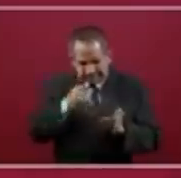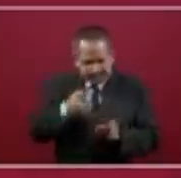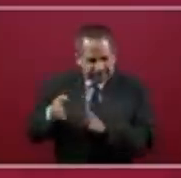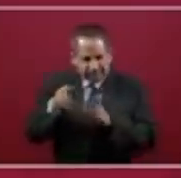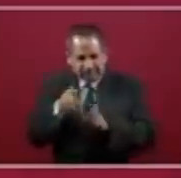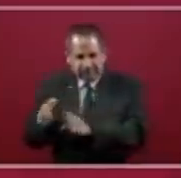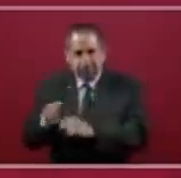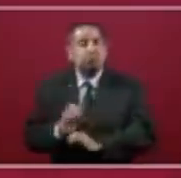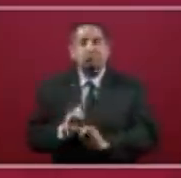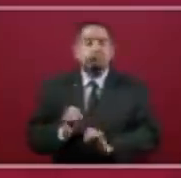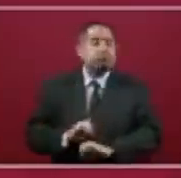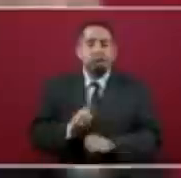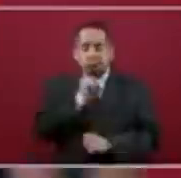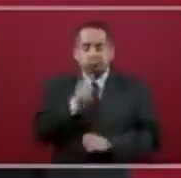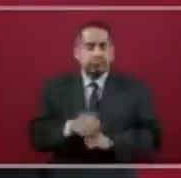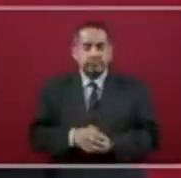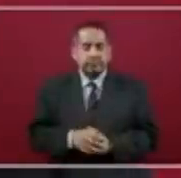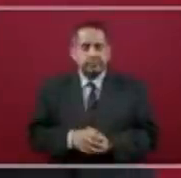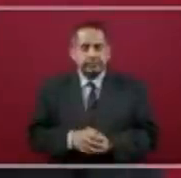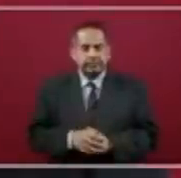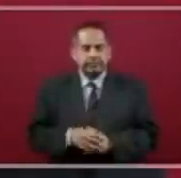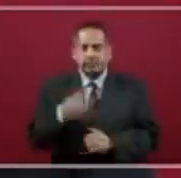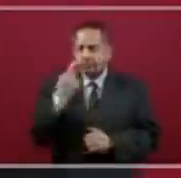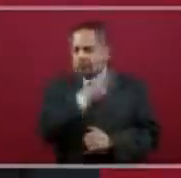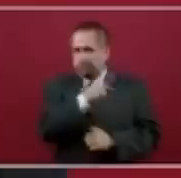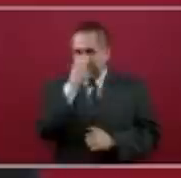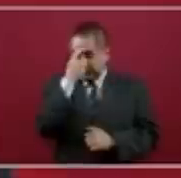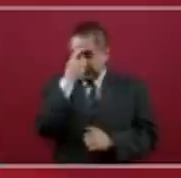O sea, en su concepción,